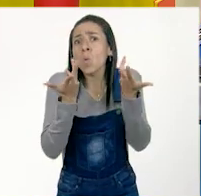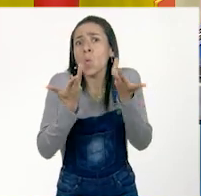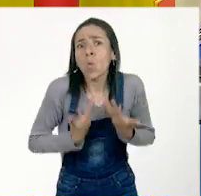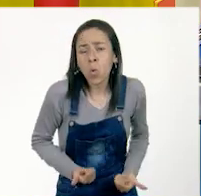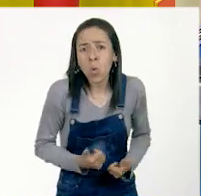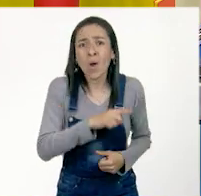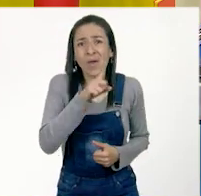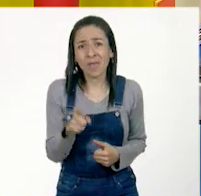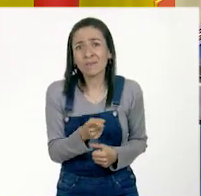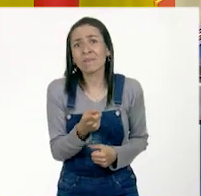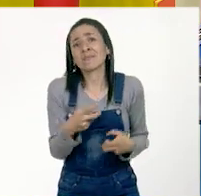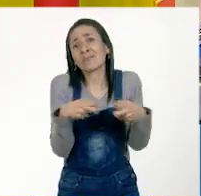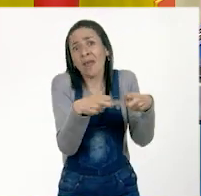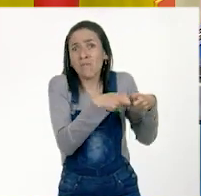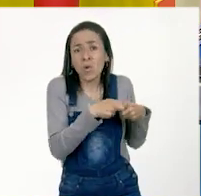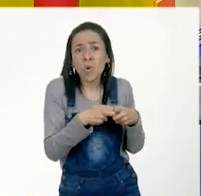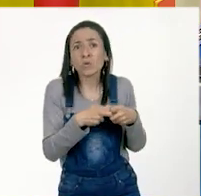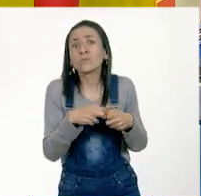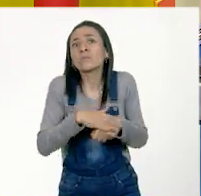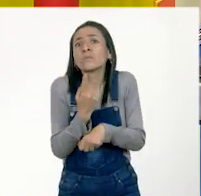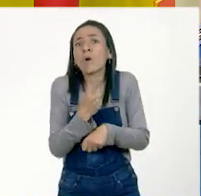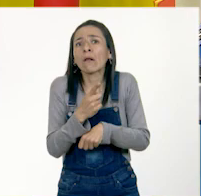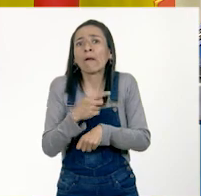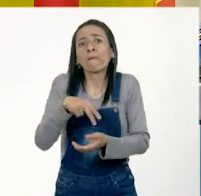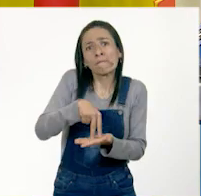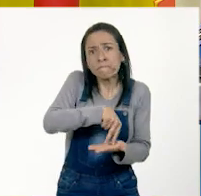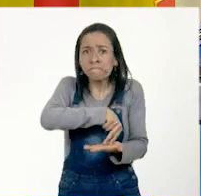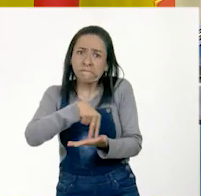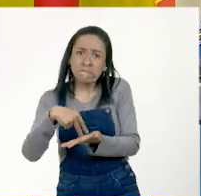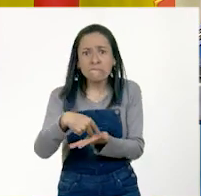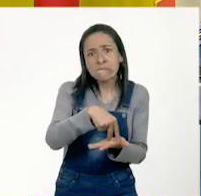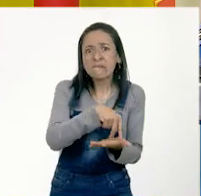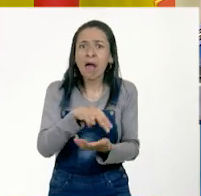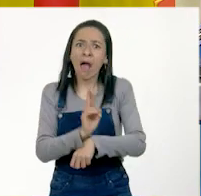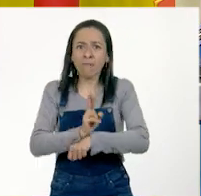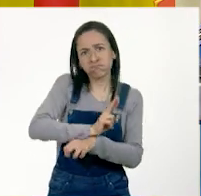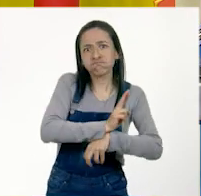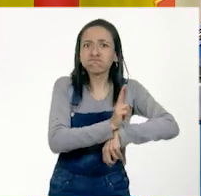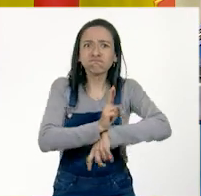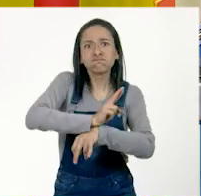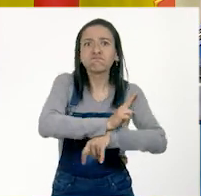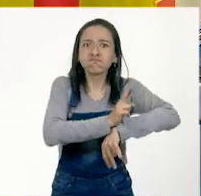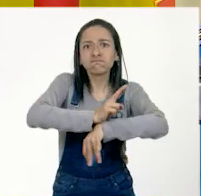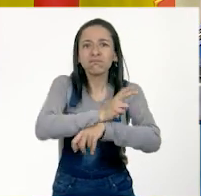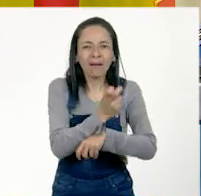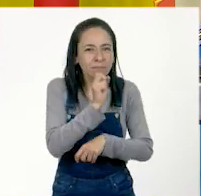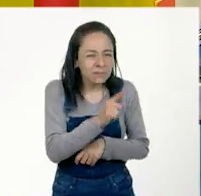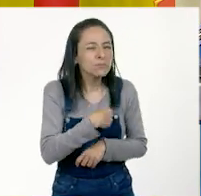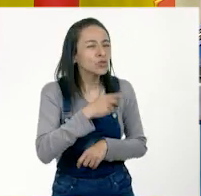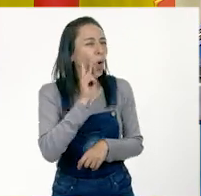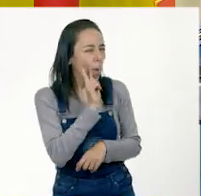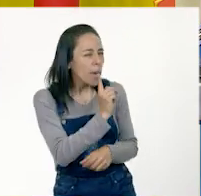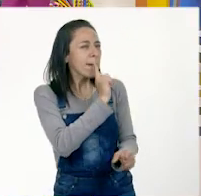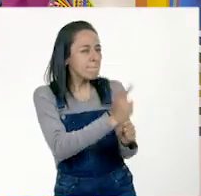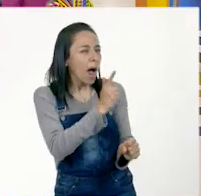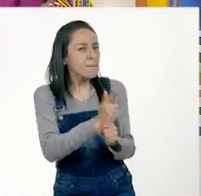estaba zangoloteando, como él lo decía, y sí pude identificar todas las emociones que le pasaron después de la